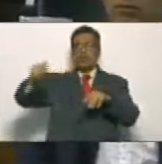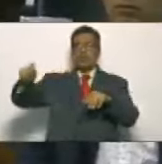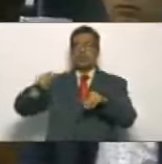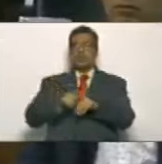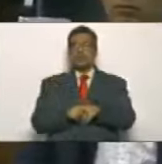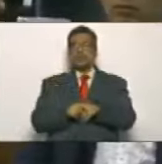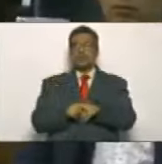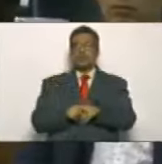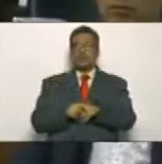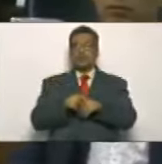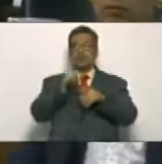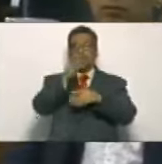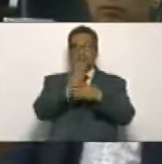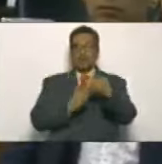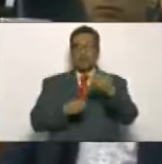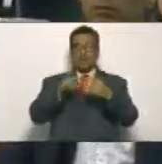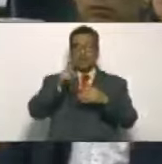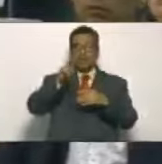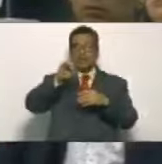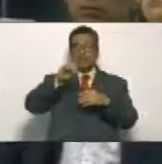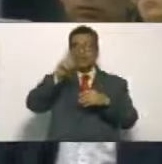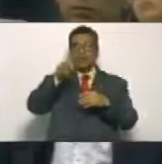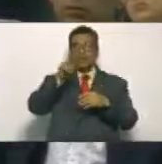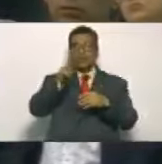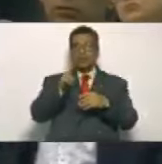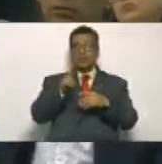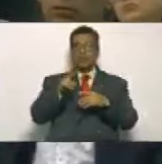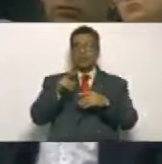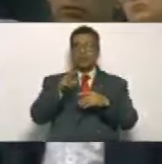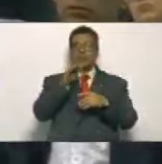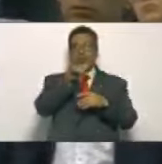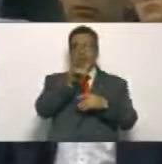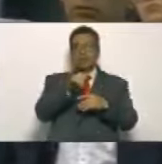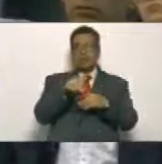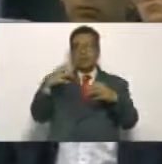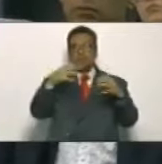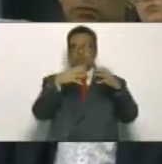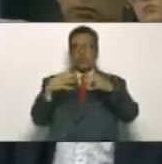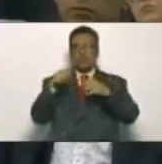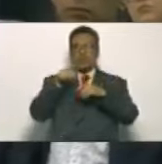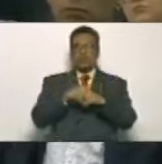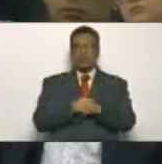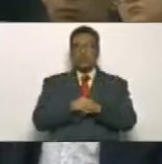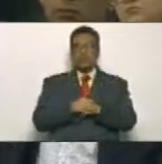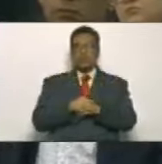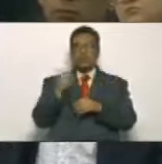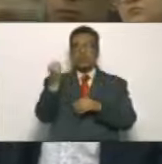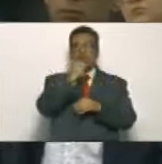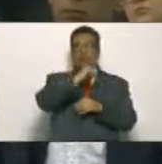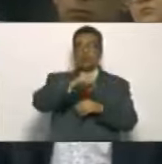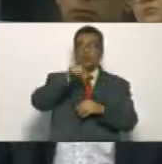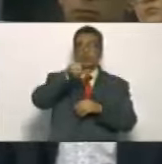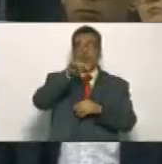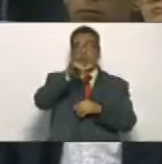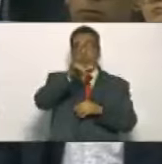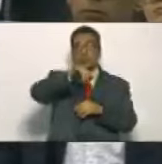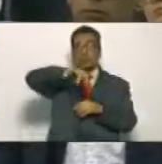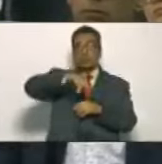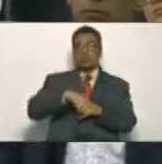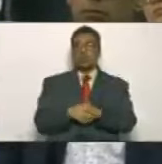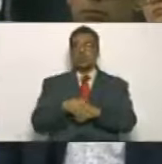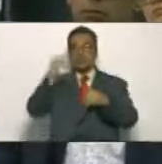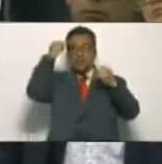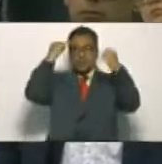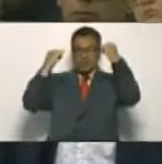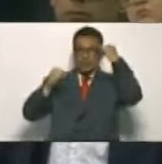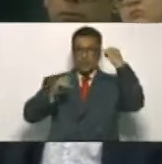tiraron para separar Ruanda de Burundi y provocar semejante tragedia y semejante genocidio. Es el mismo invento